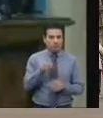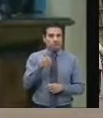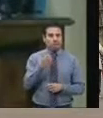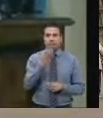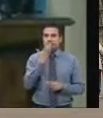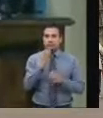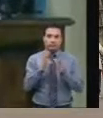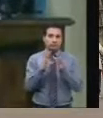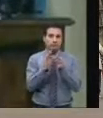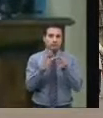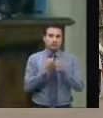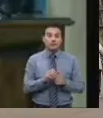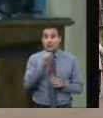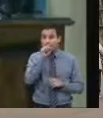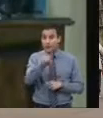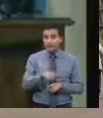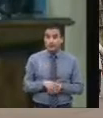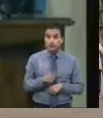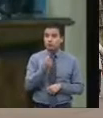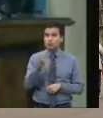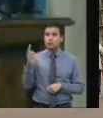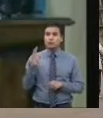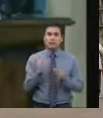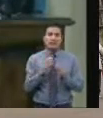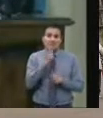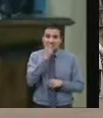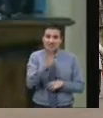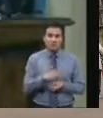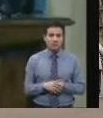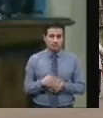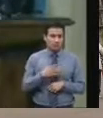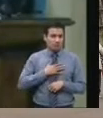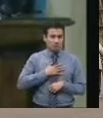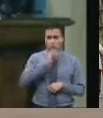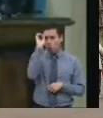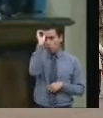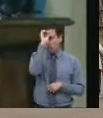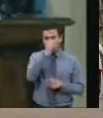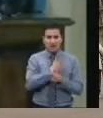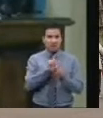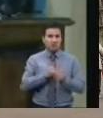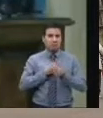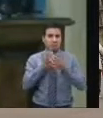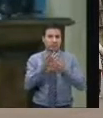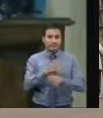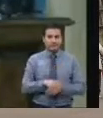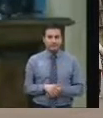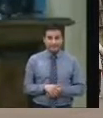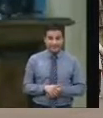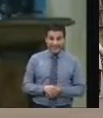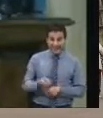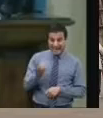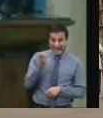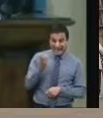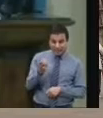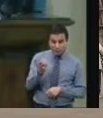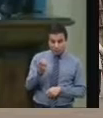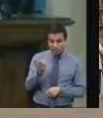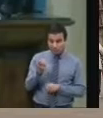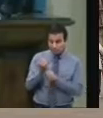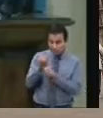así como el discurso de que estos obedecen únicamente al ejercicio de libertad de expresión, ponen de manifiesto que existe una